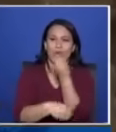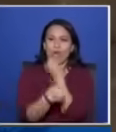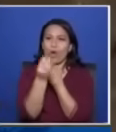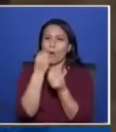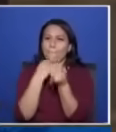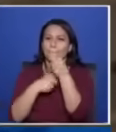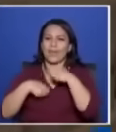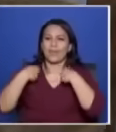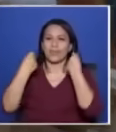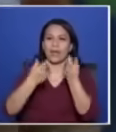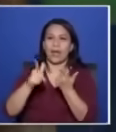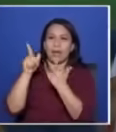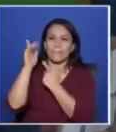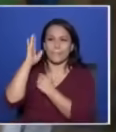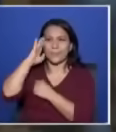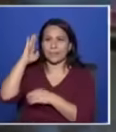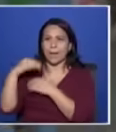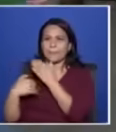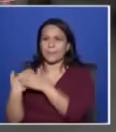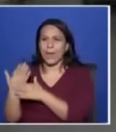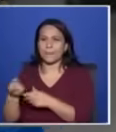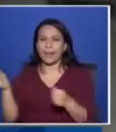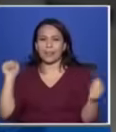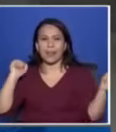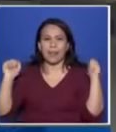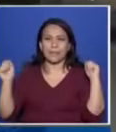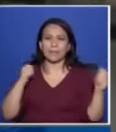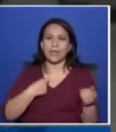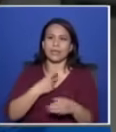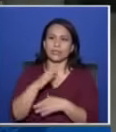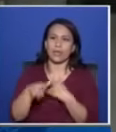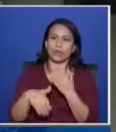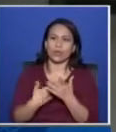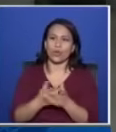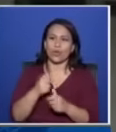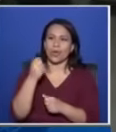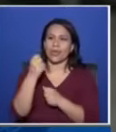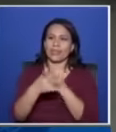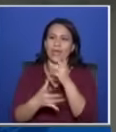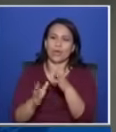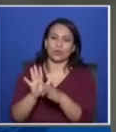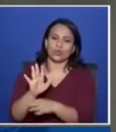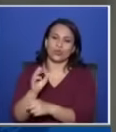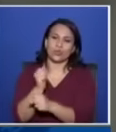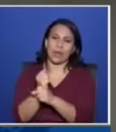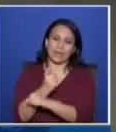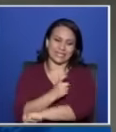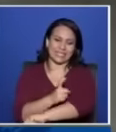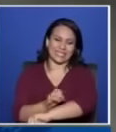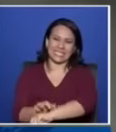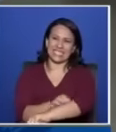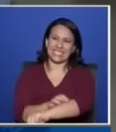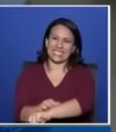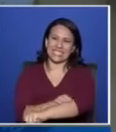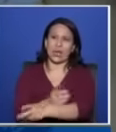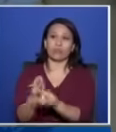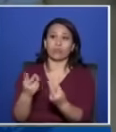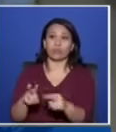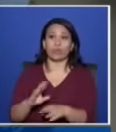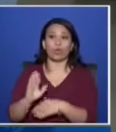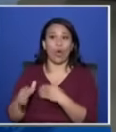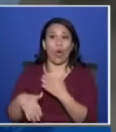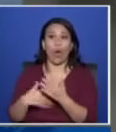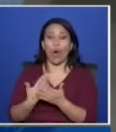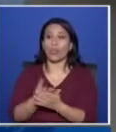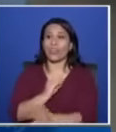productos alimenticios no perecibles que puedan servir a nuestra fuerza pública en el ejercicio de sus funciones, pues